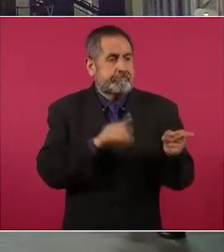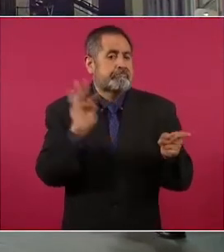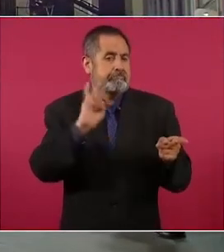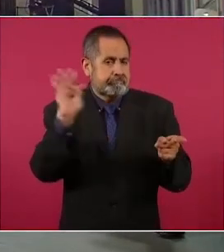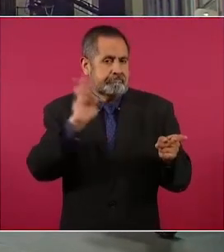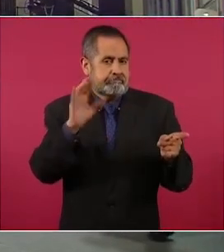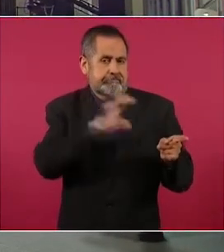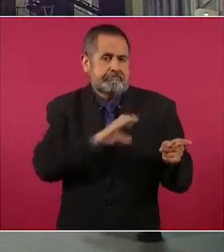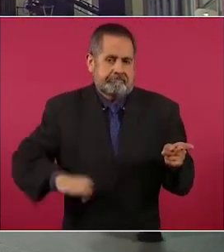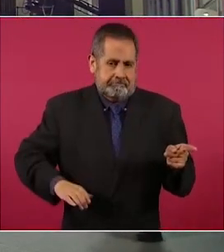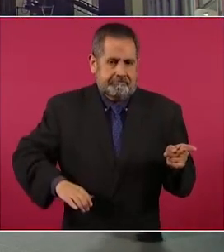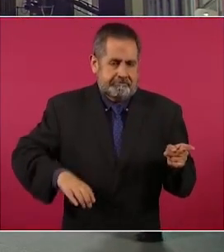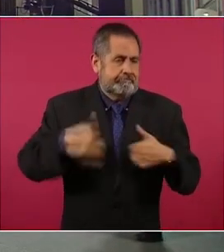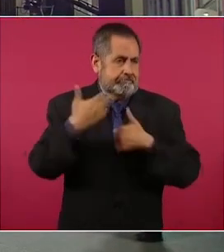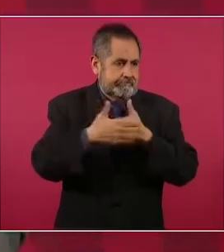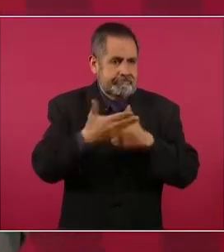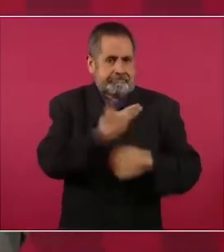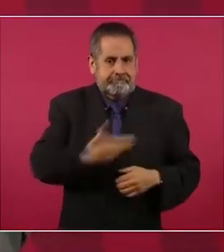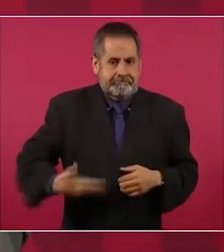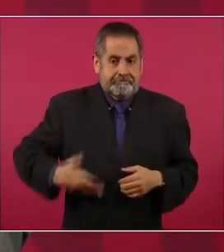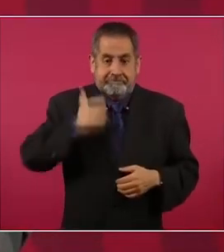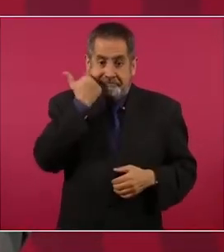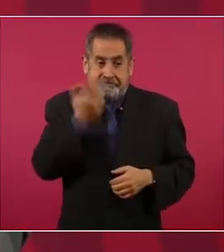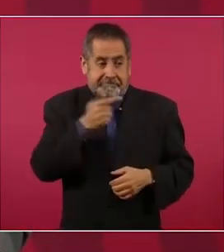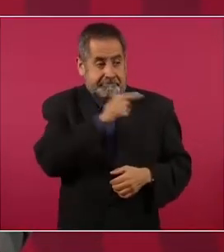aspirantes. Entonces,